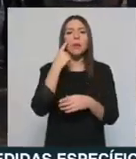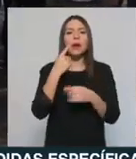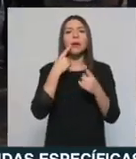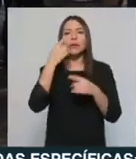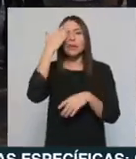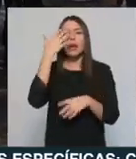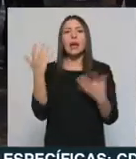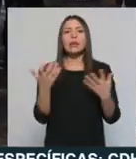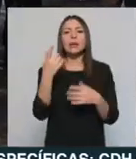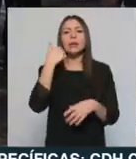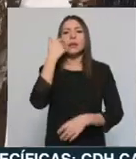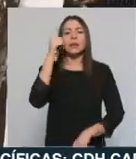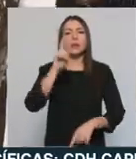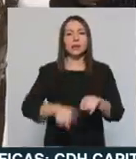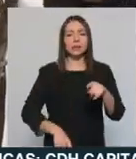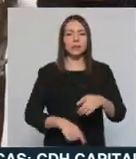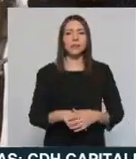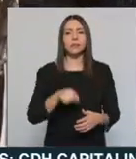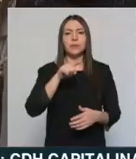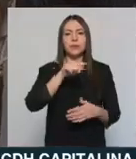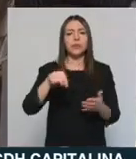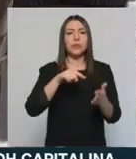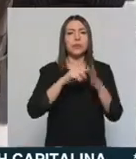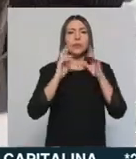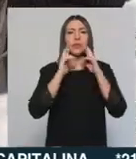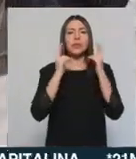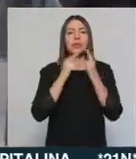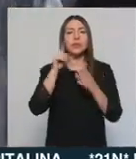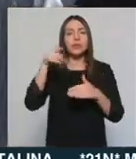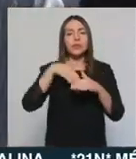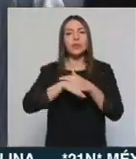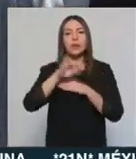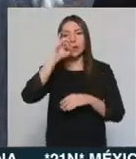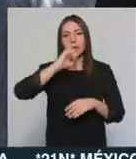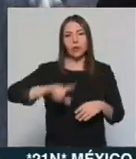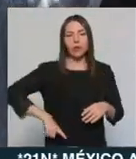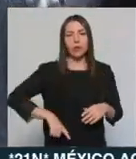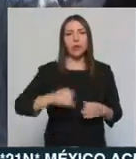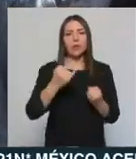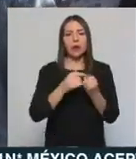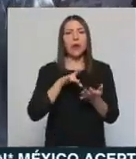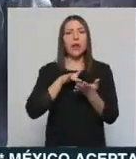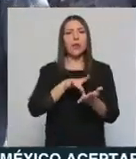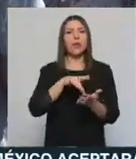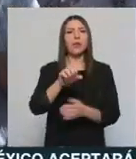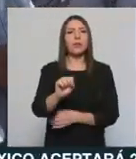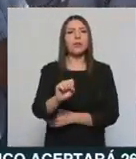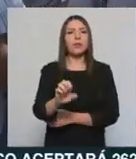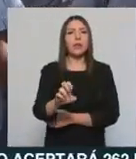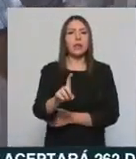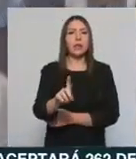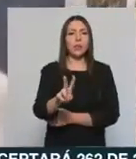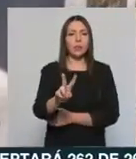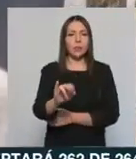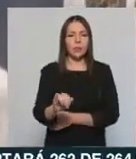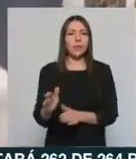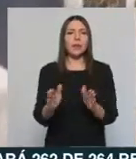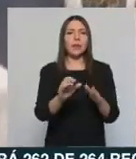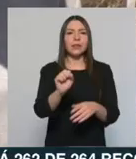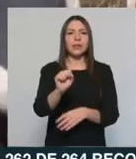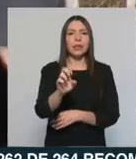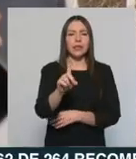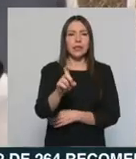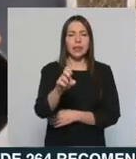mesa técnica se llevará a cabo en la jefatura de gobierno y contará con la intervención de la SEDUBI, la Secretaría de Medio Ambiente, la